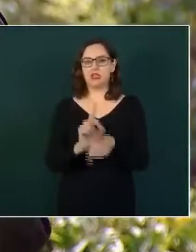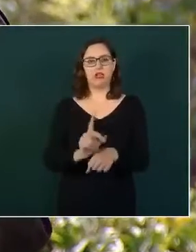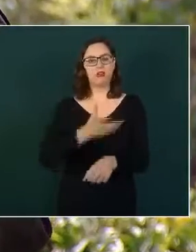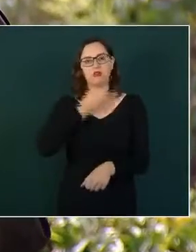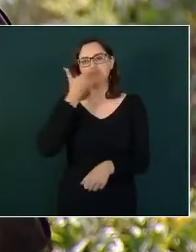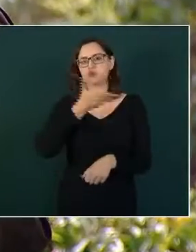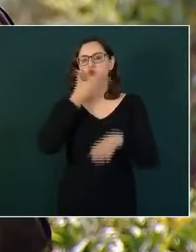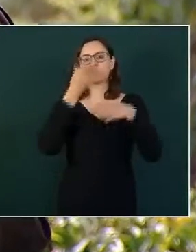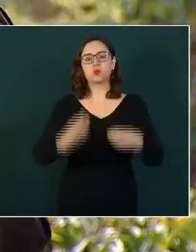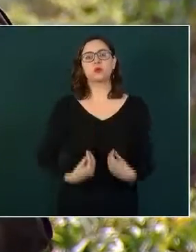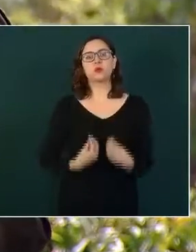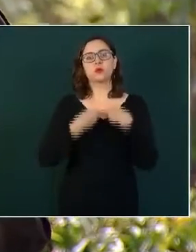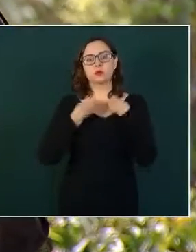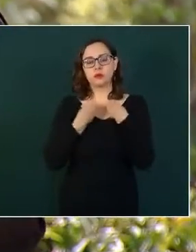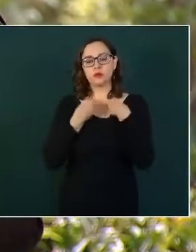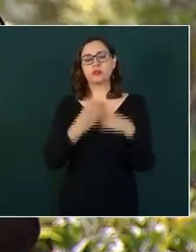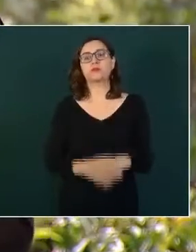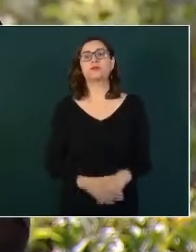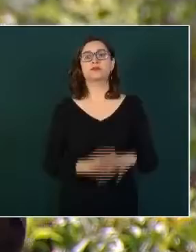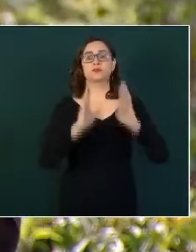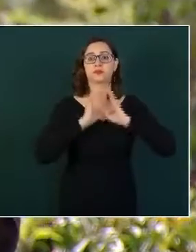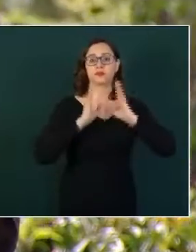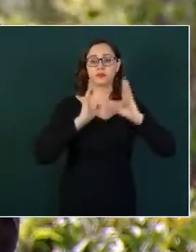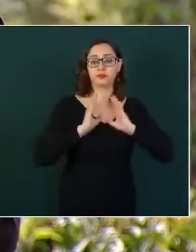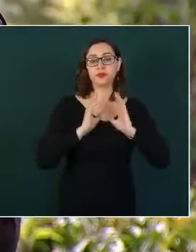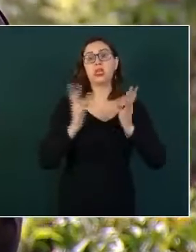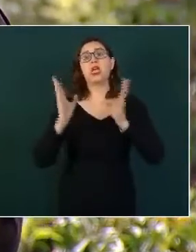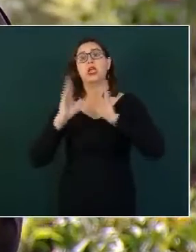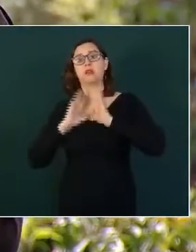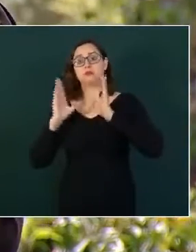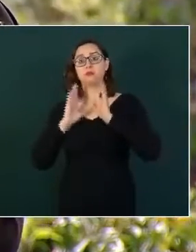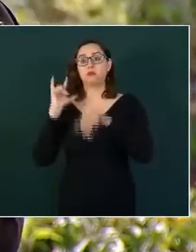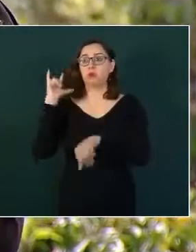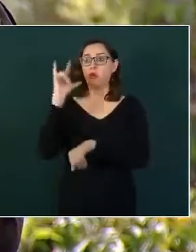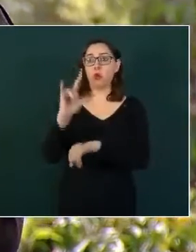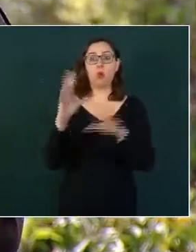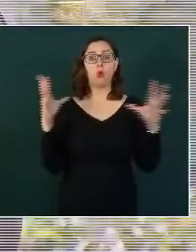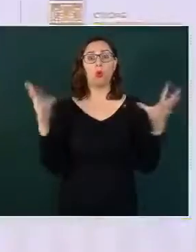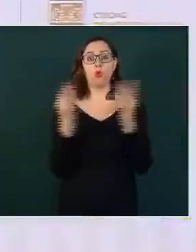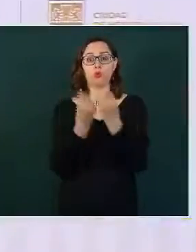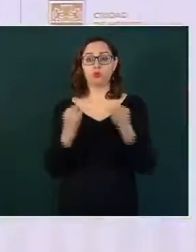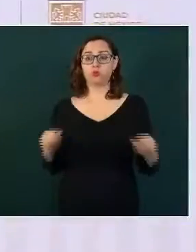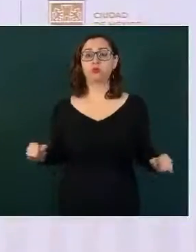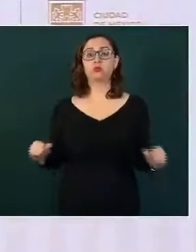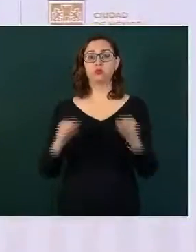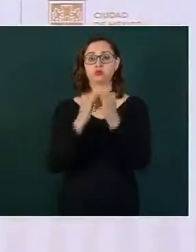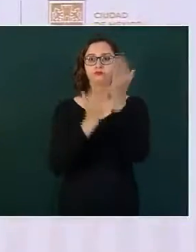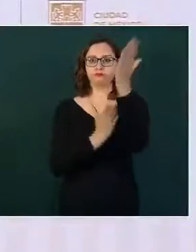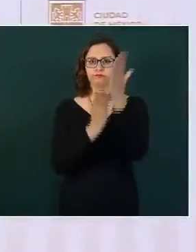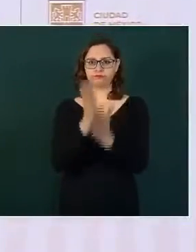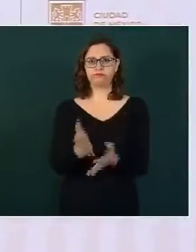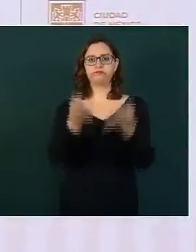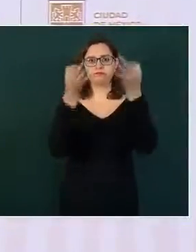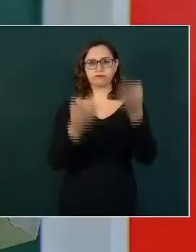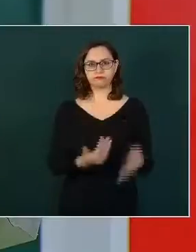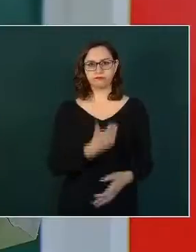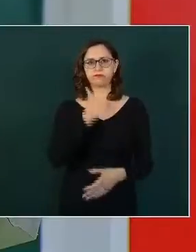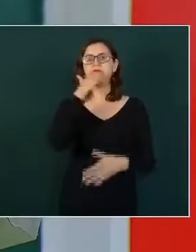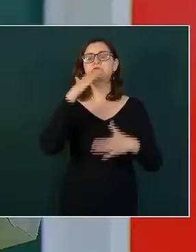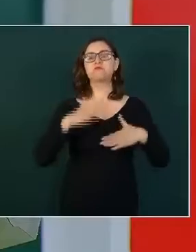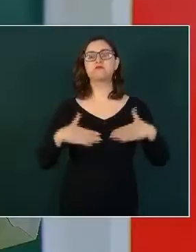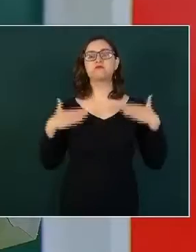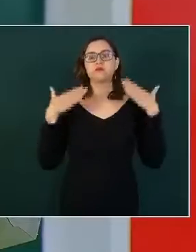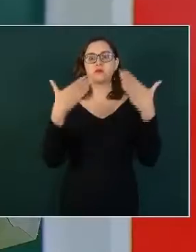Ejército y la Fuerza Aérea Mexicanos seguirán siendo las instituciones leales, dignas y